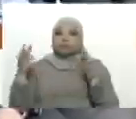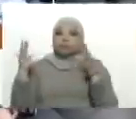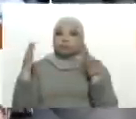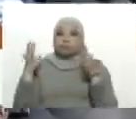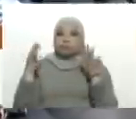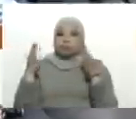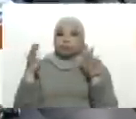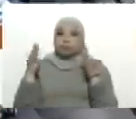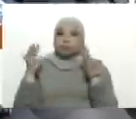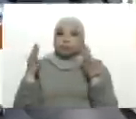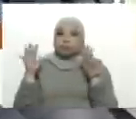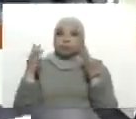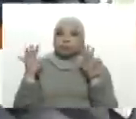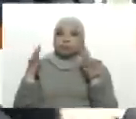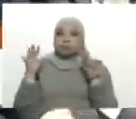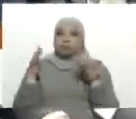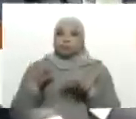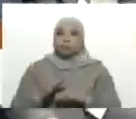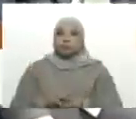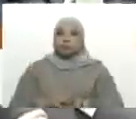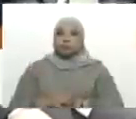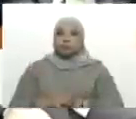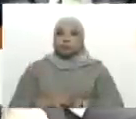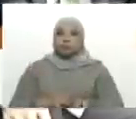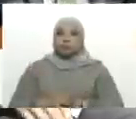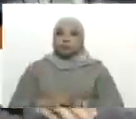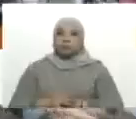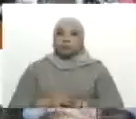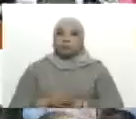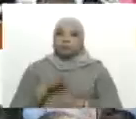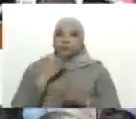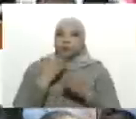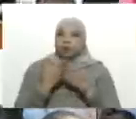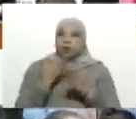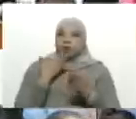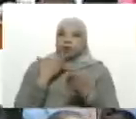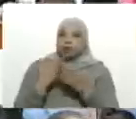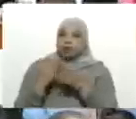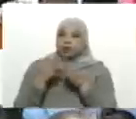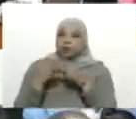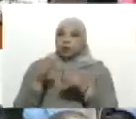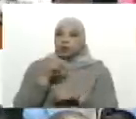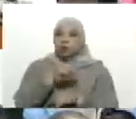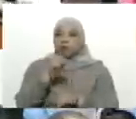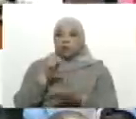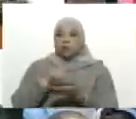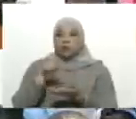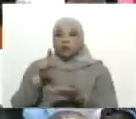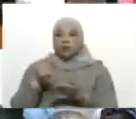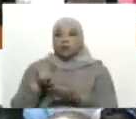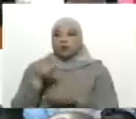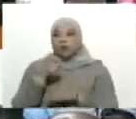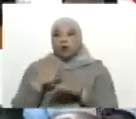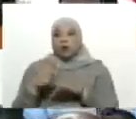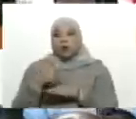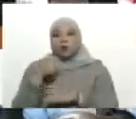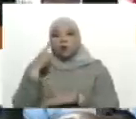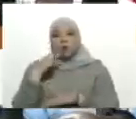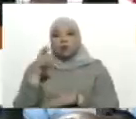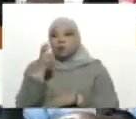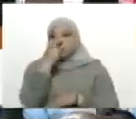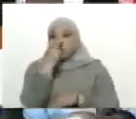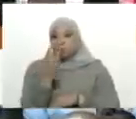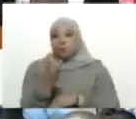bueno Muchas gracias muchas gracias a todas y a todos por estar aquí Muchas gracias al gobierno Venezuela por